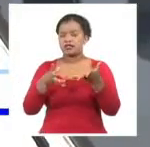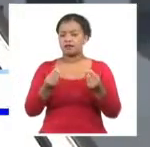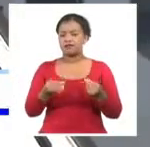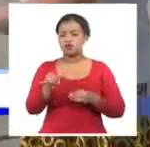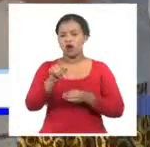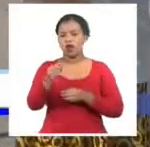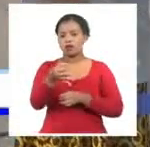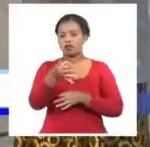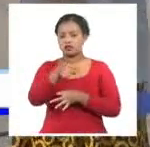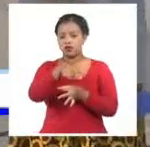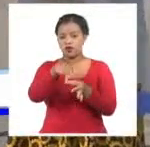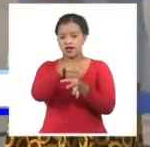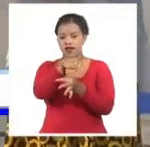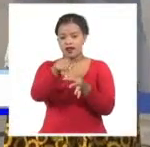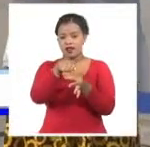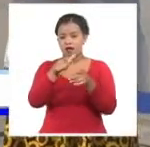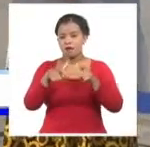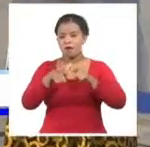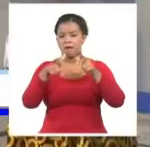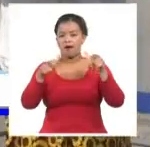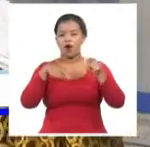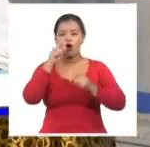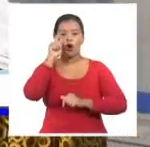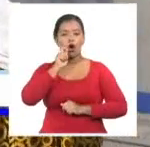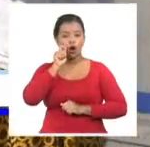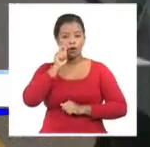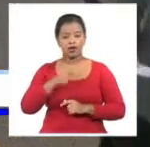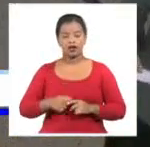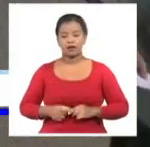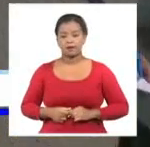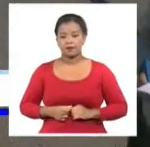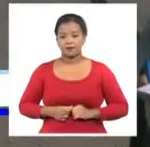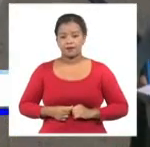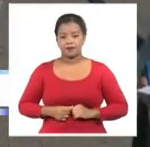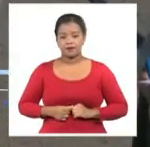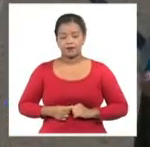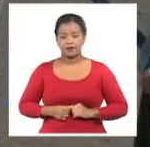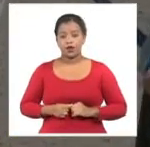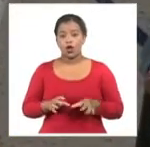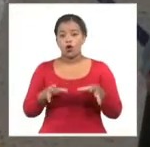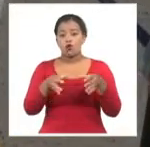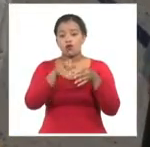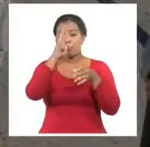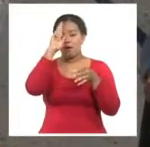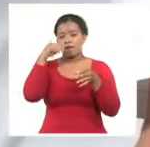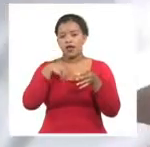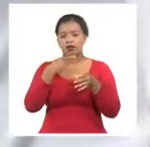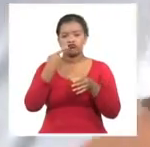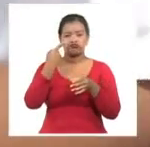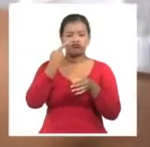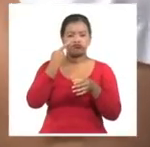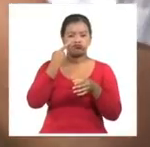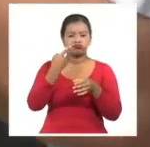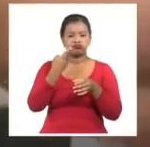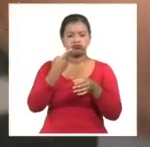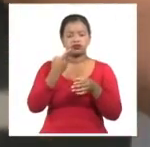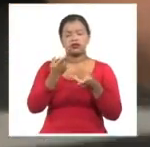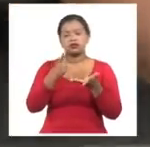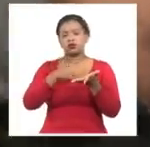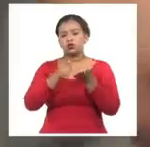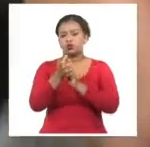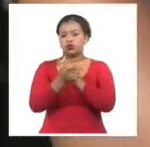Juventud. Son en su mayoría hombres. Un equipo médico supervisó el estado de salud de los viajeros antes de ser